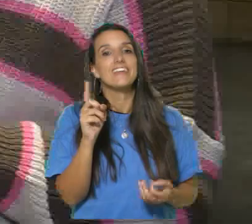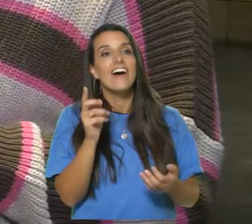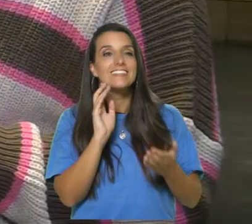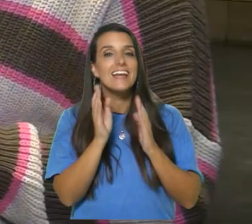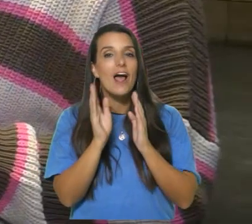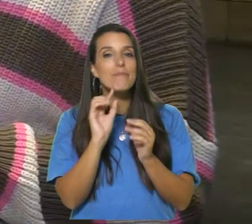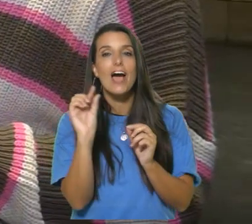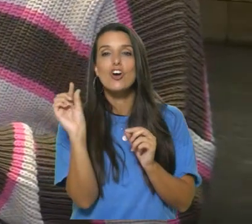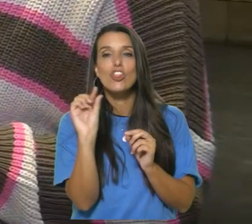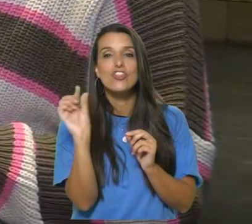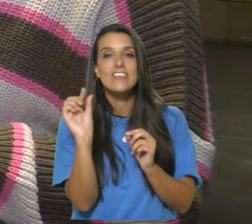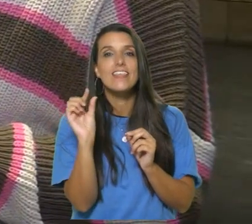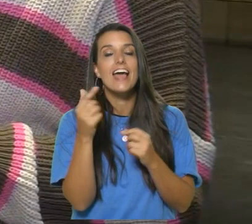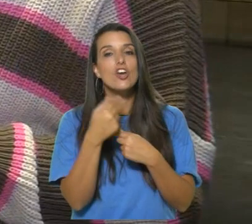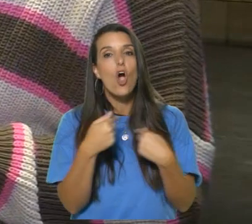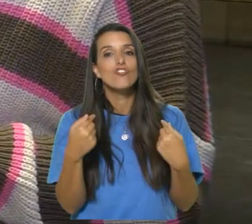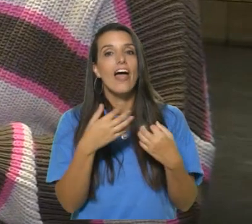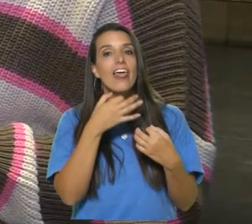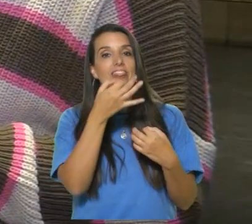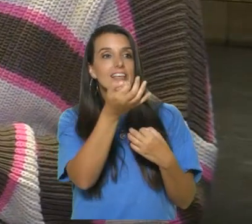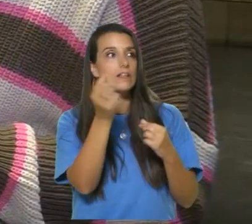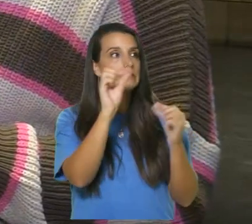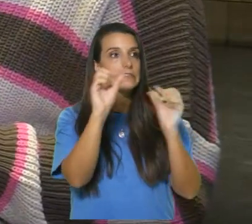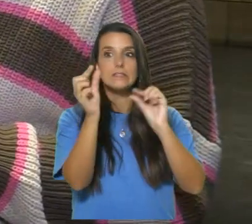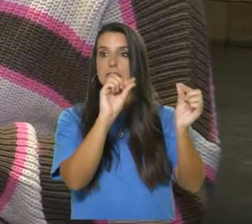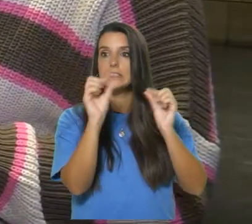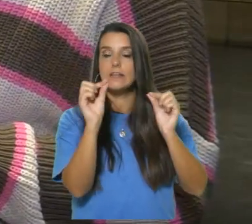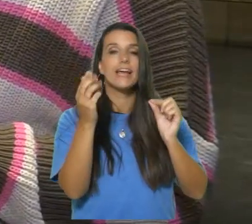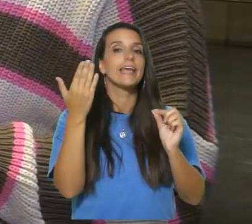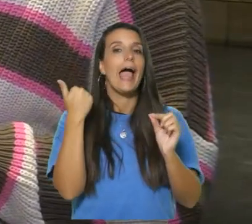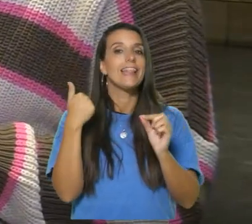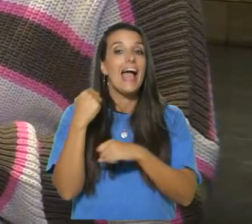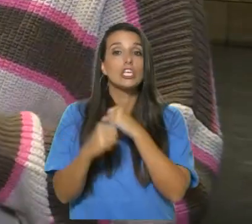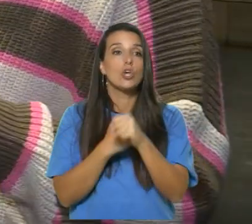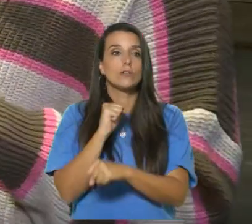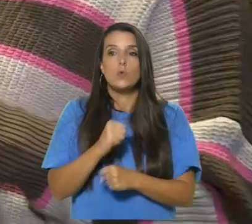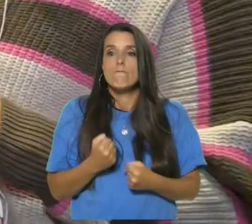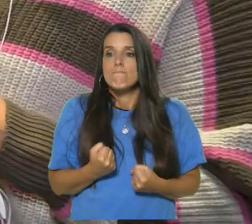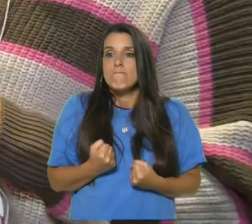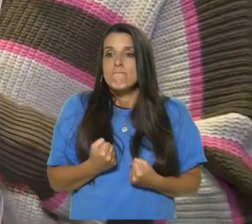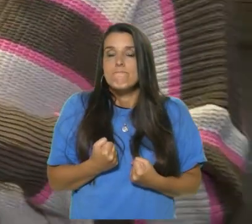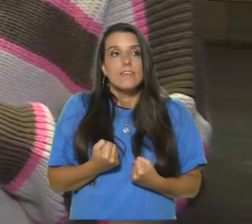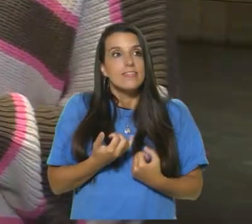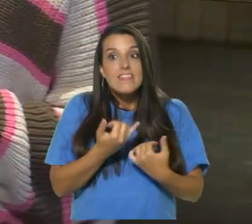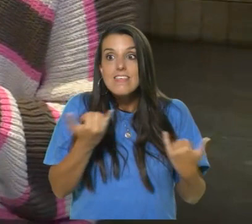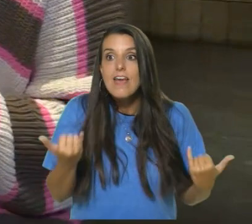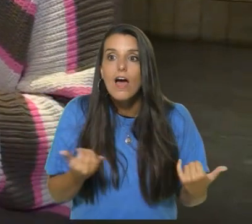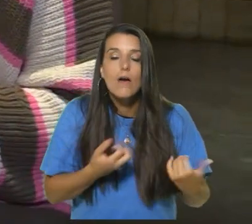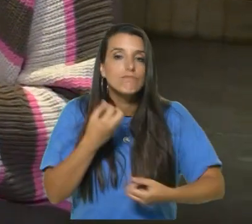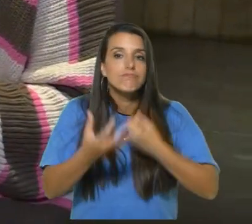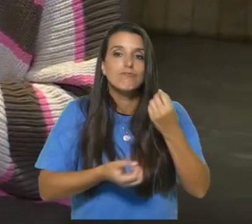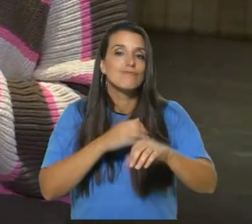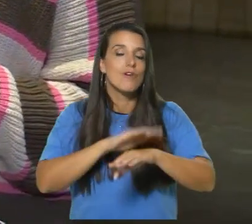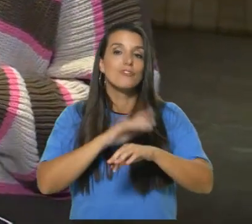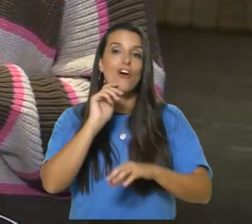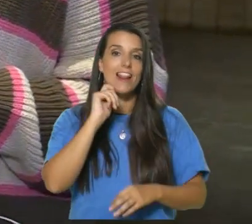pareja y y y hay cosas que se dicen arriba del escenario que no se han podido decir en años de convivencia es un momento muy